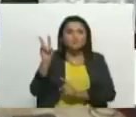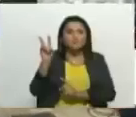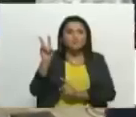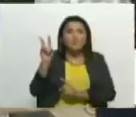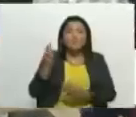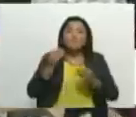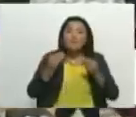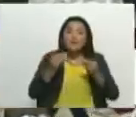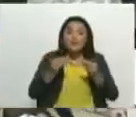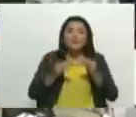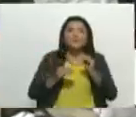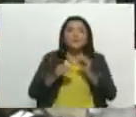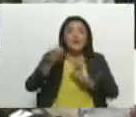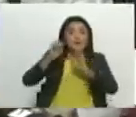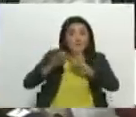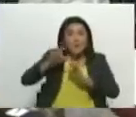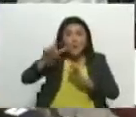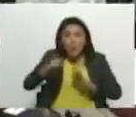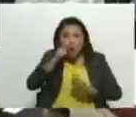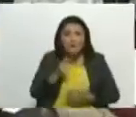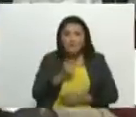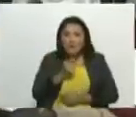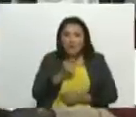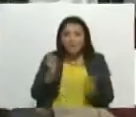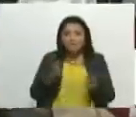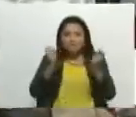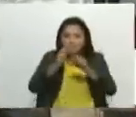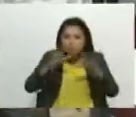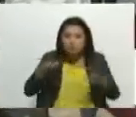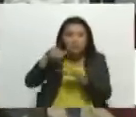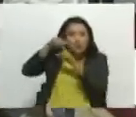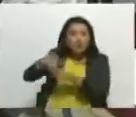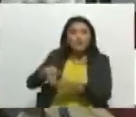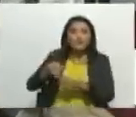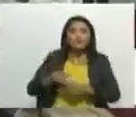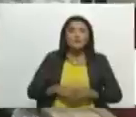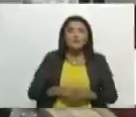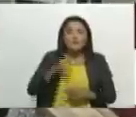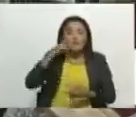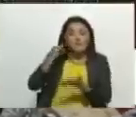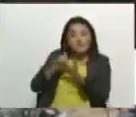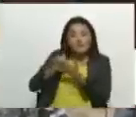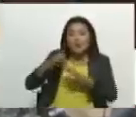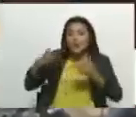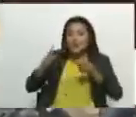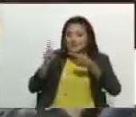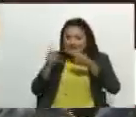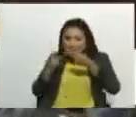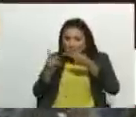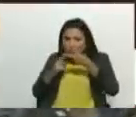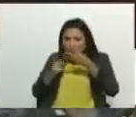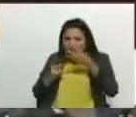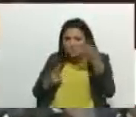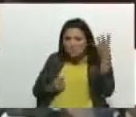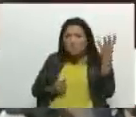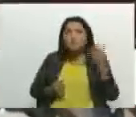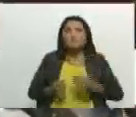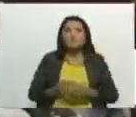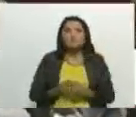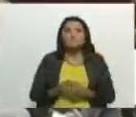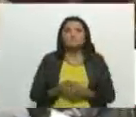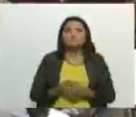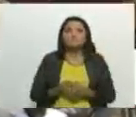pues las declaraciones emitidas por este burgomaestre y revisar los delitos en los que pudo haber incurrido en